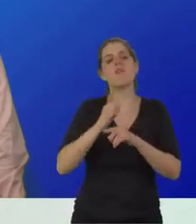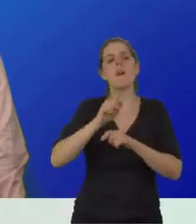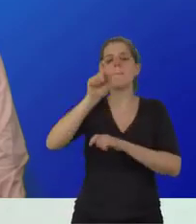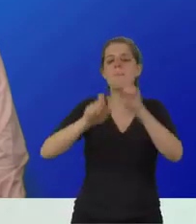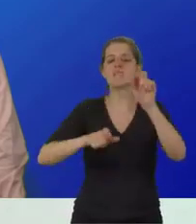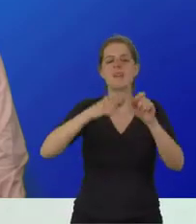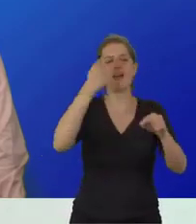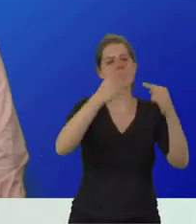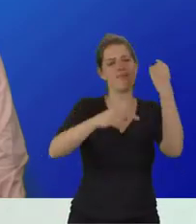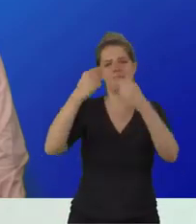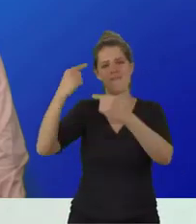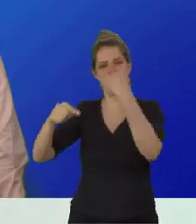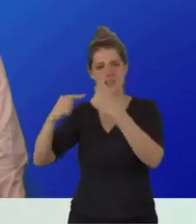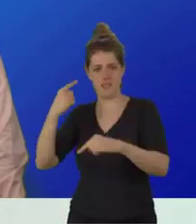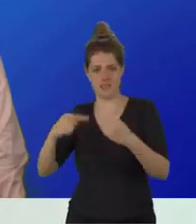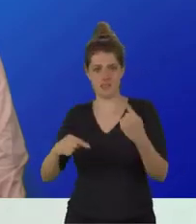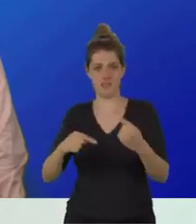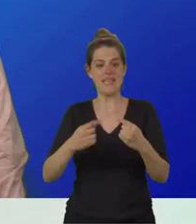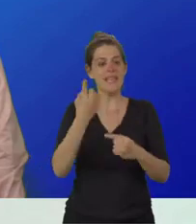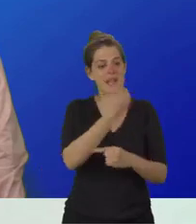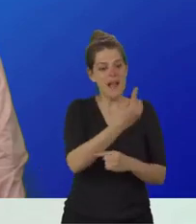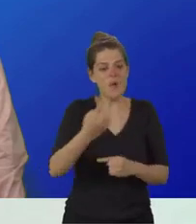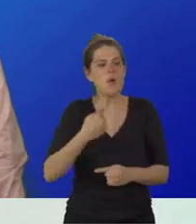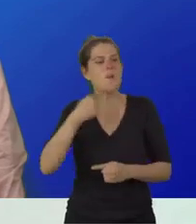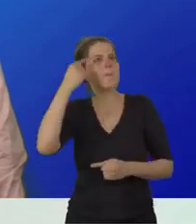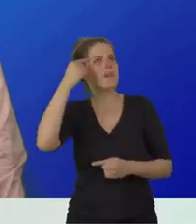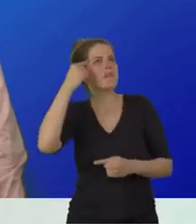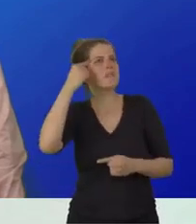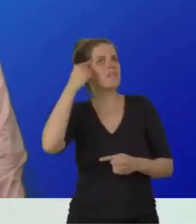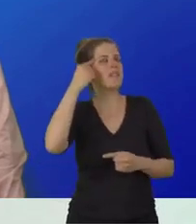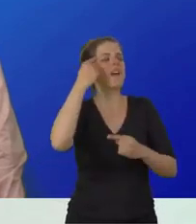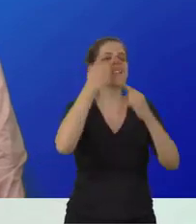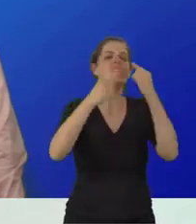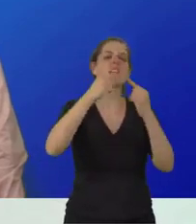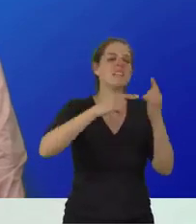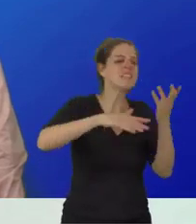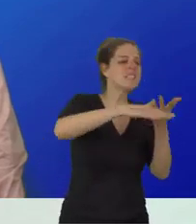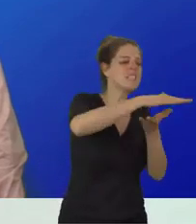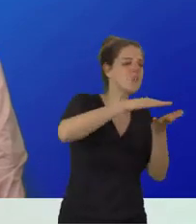de actores piense en multiplicidad de escenarios y de situaciones